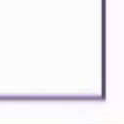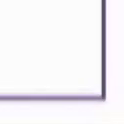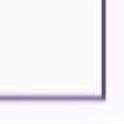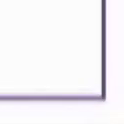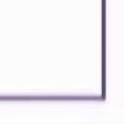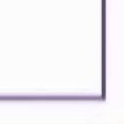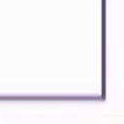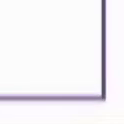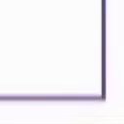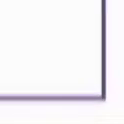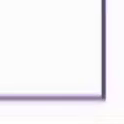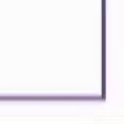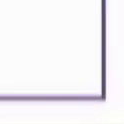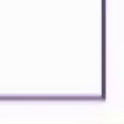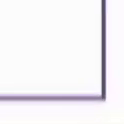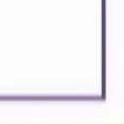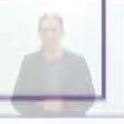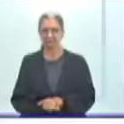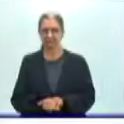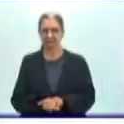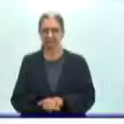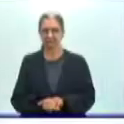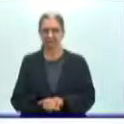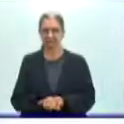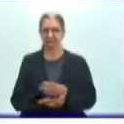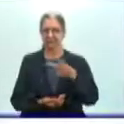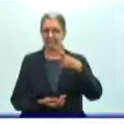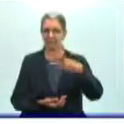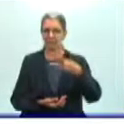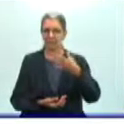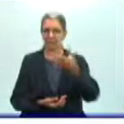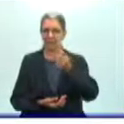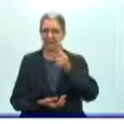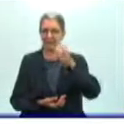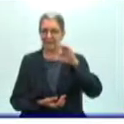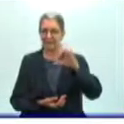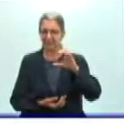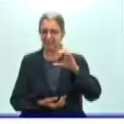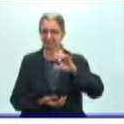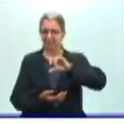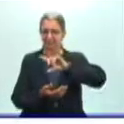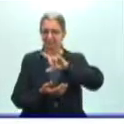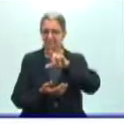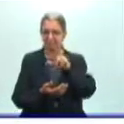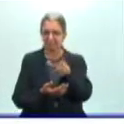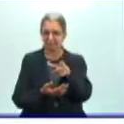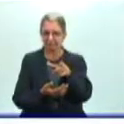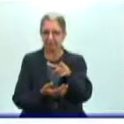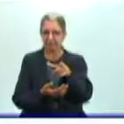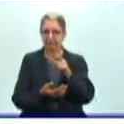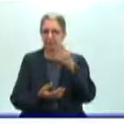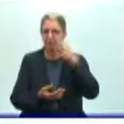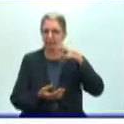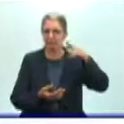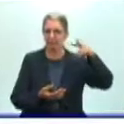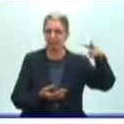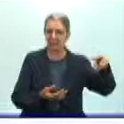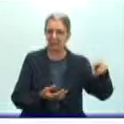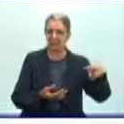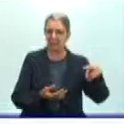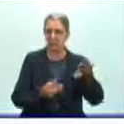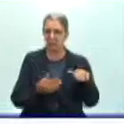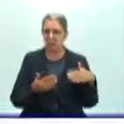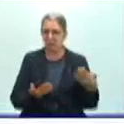Tenemos la amplitud del arco AC, pero observen que estamos buscando la amplitud del